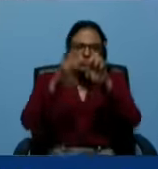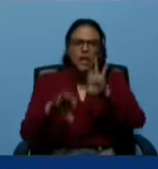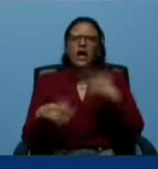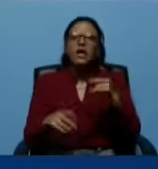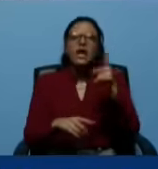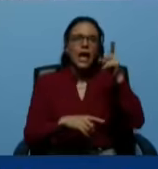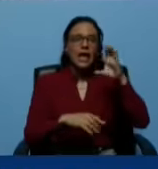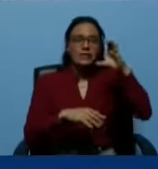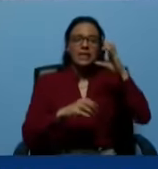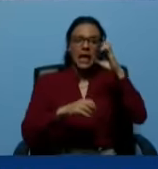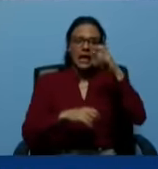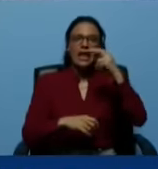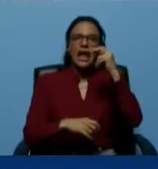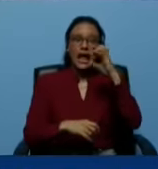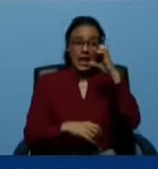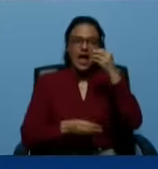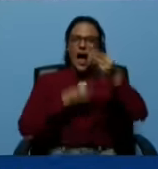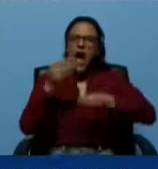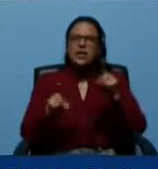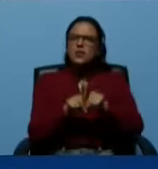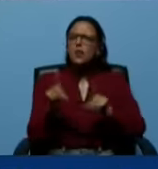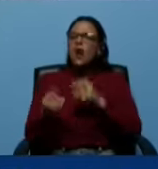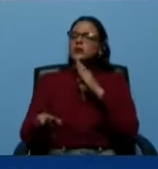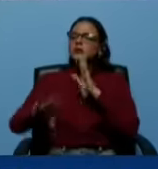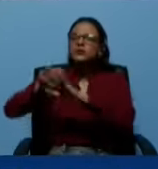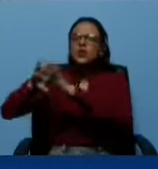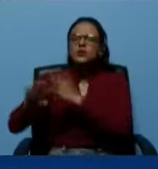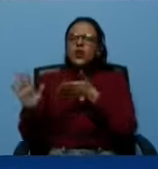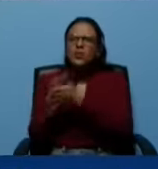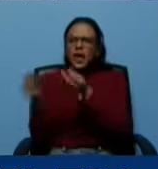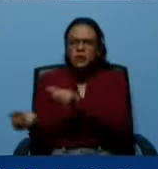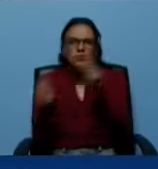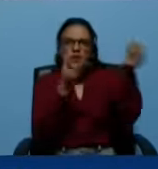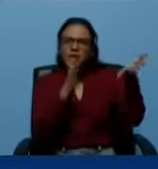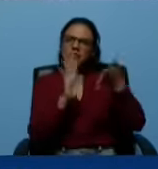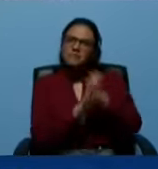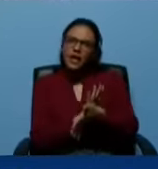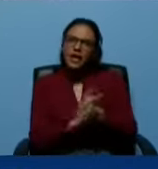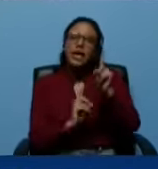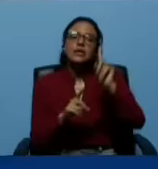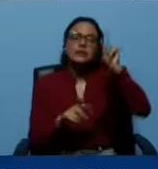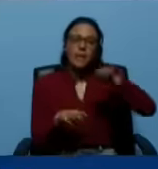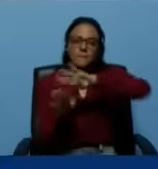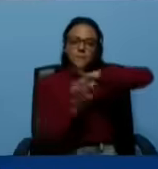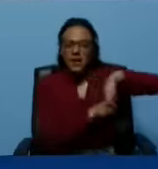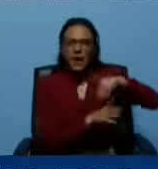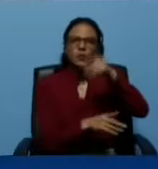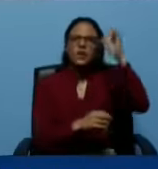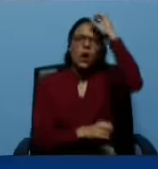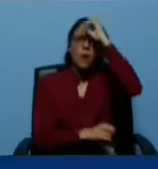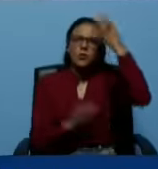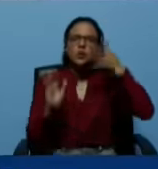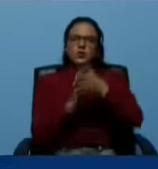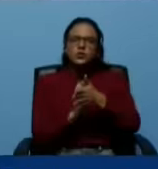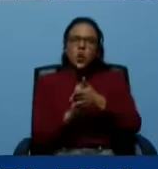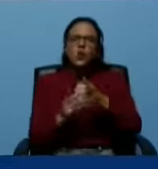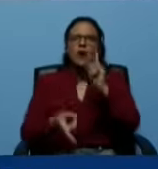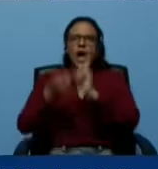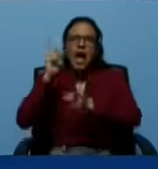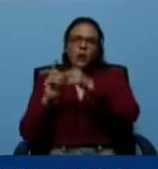le ha solicitado al Gran Polo Patriótico? Y por otro lado, conocer su opinión sobre algunos